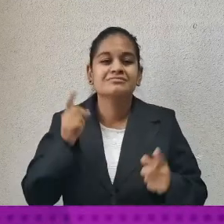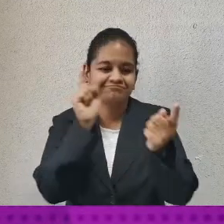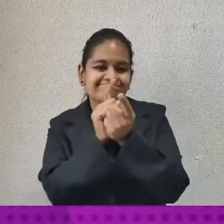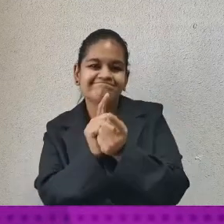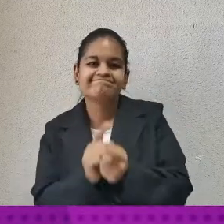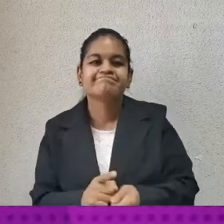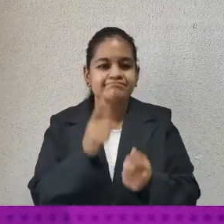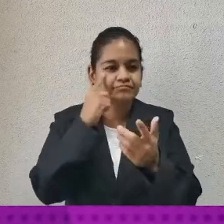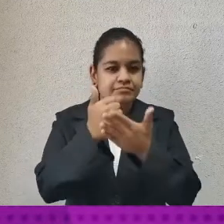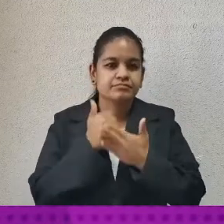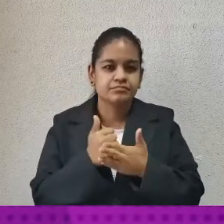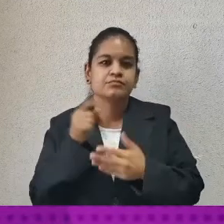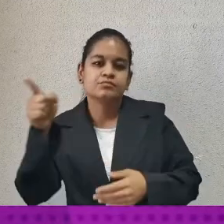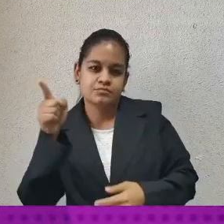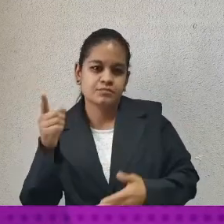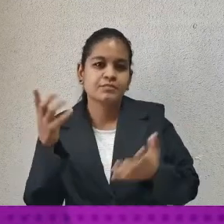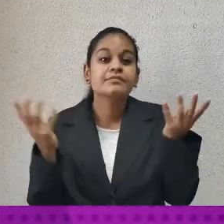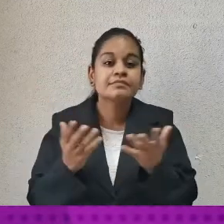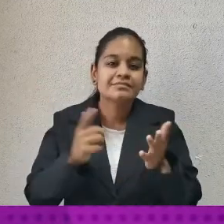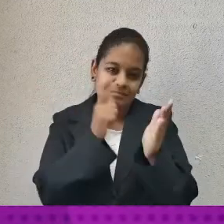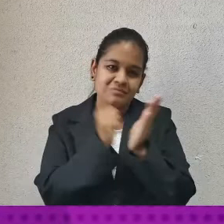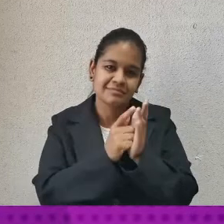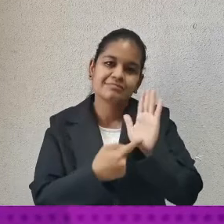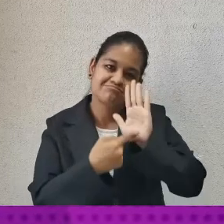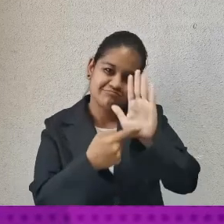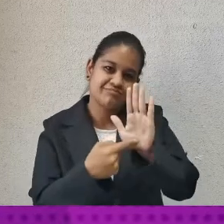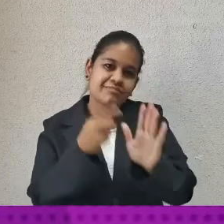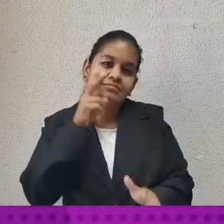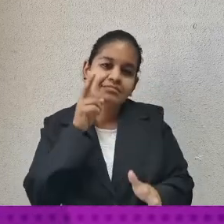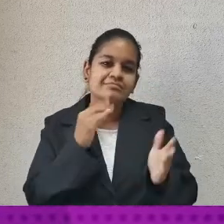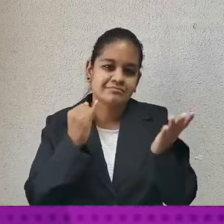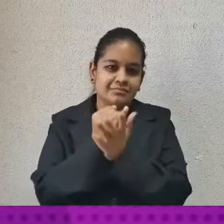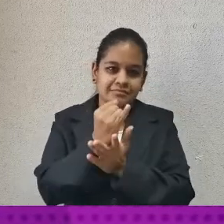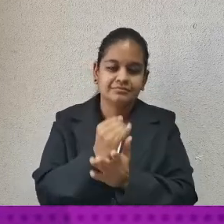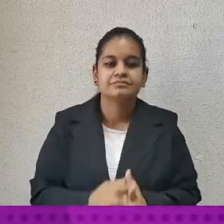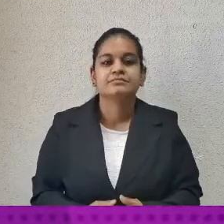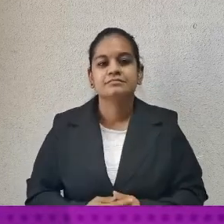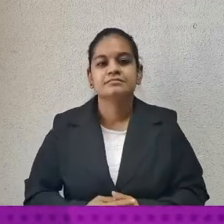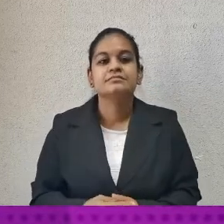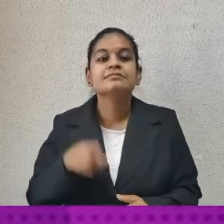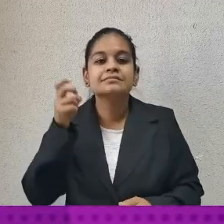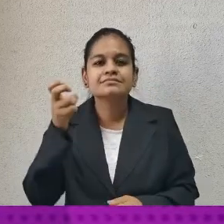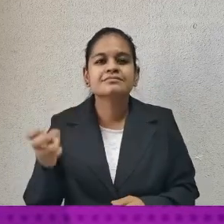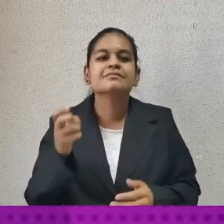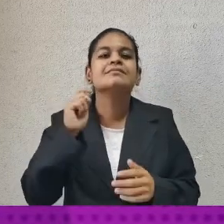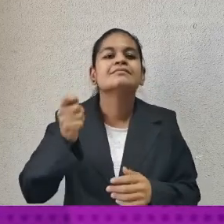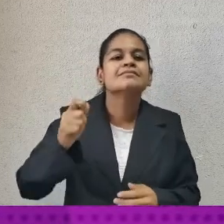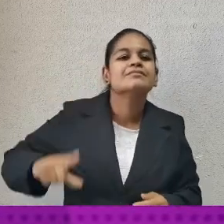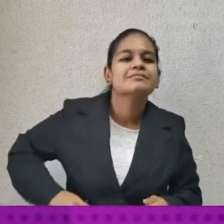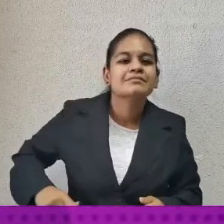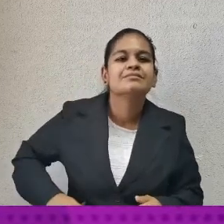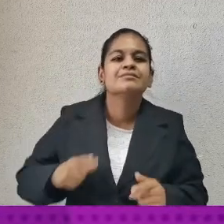quién tiene la razón. En ese sentido, la democracia se ve fortalecida porque no queda en una sola instancia la